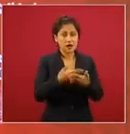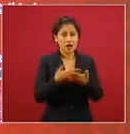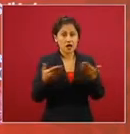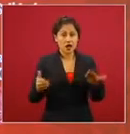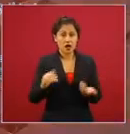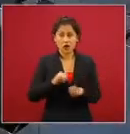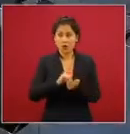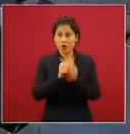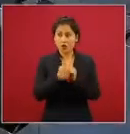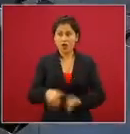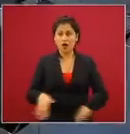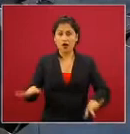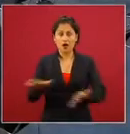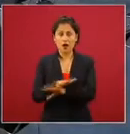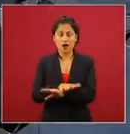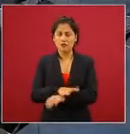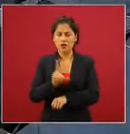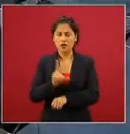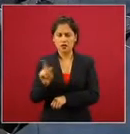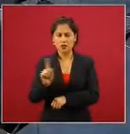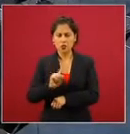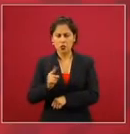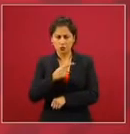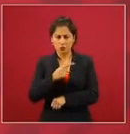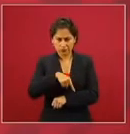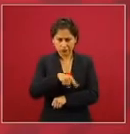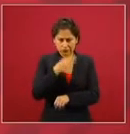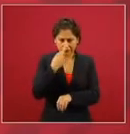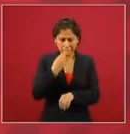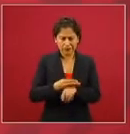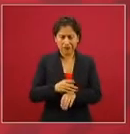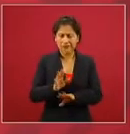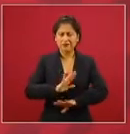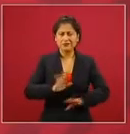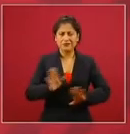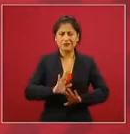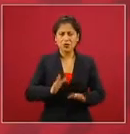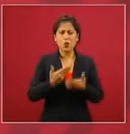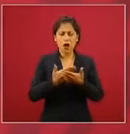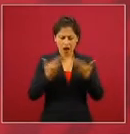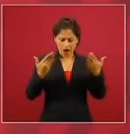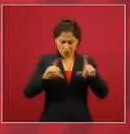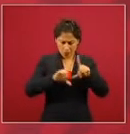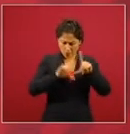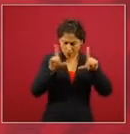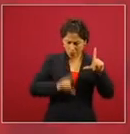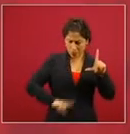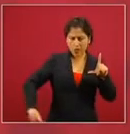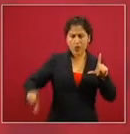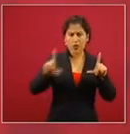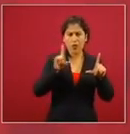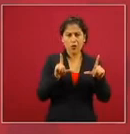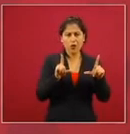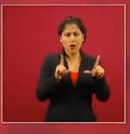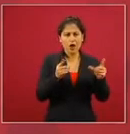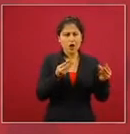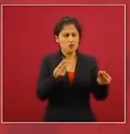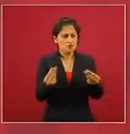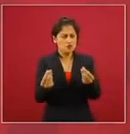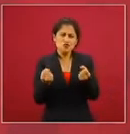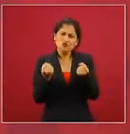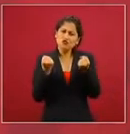Nuestro pueblo, nuestra nación tiene muchas fortalezas. Entonces hay que pensar más en eso.